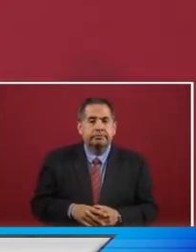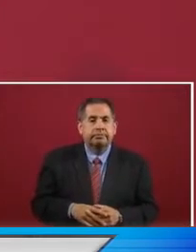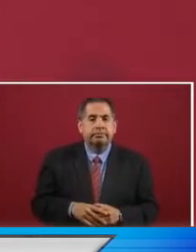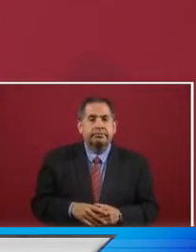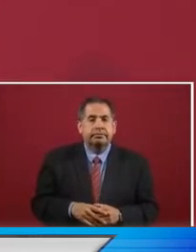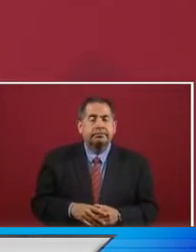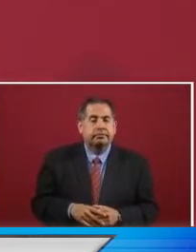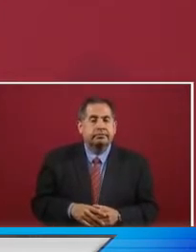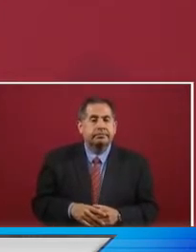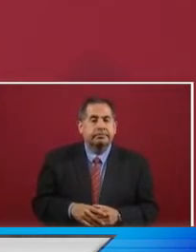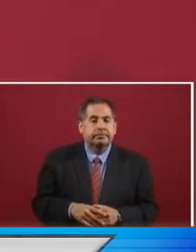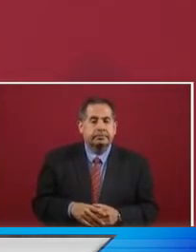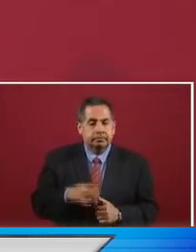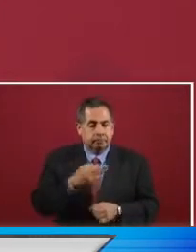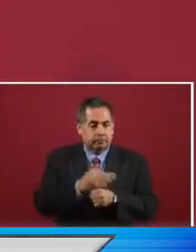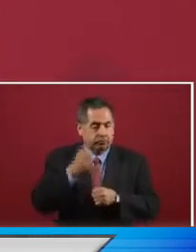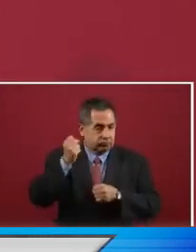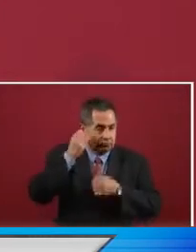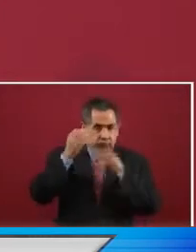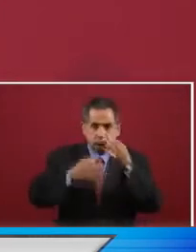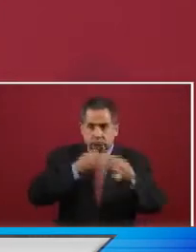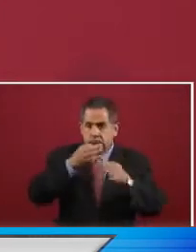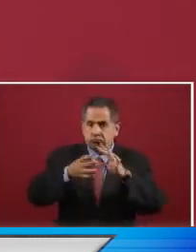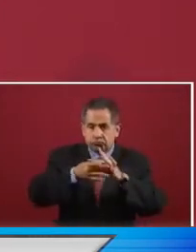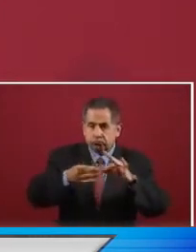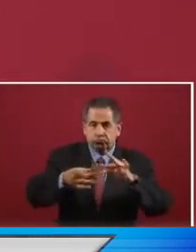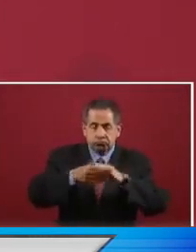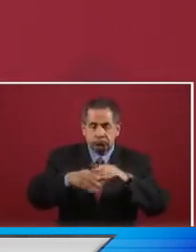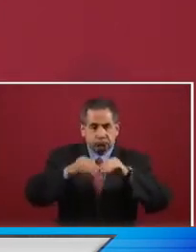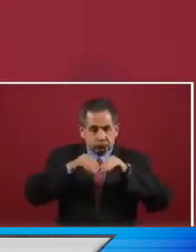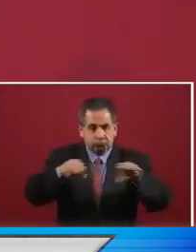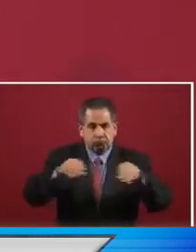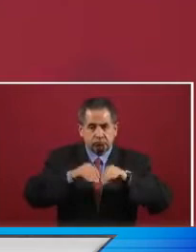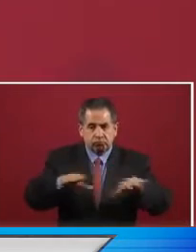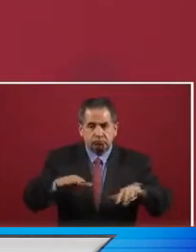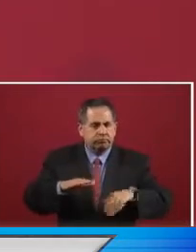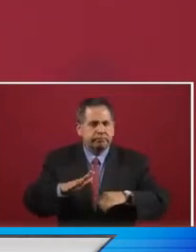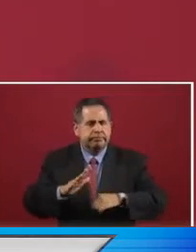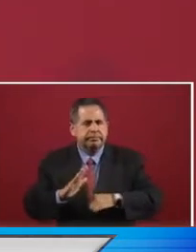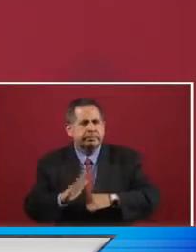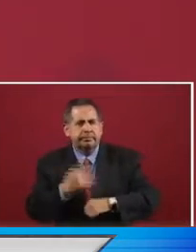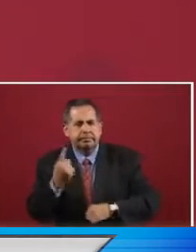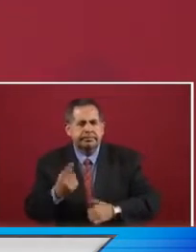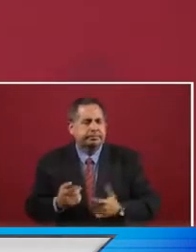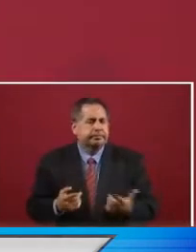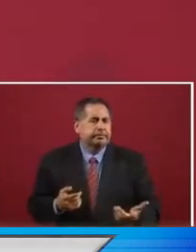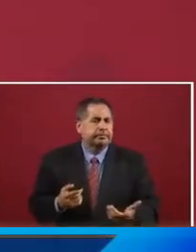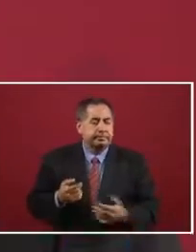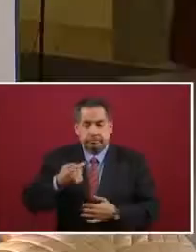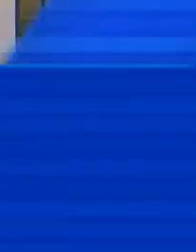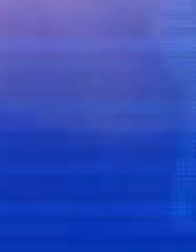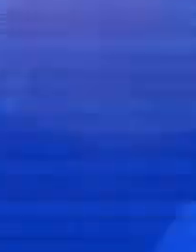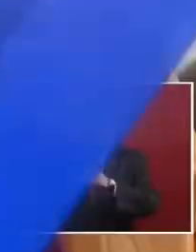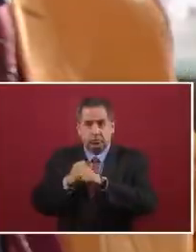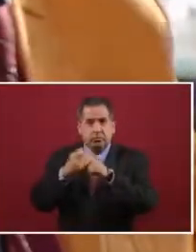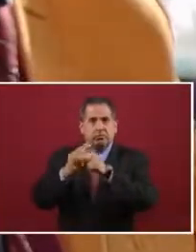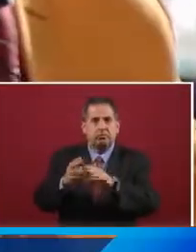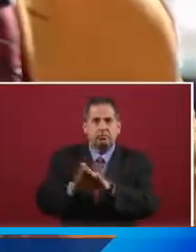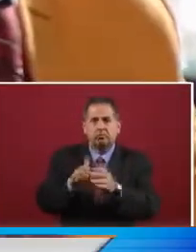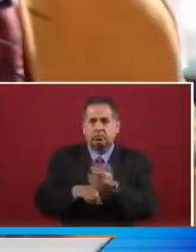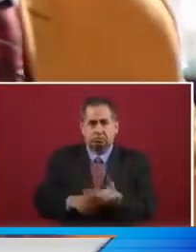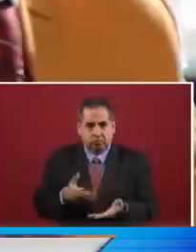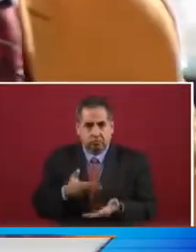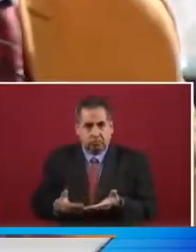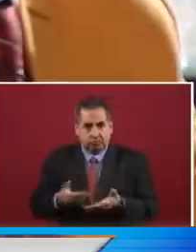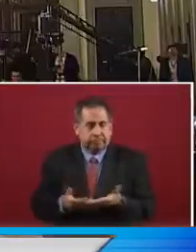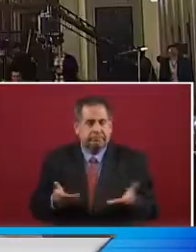Poder Judicial tiene independencia, pero no está aislado de México. Tiene que actuar con apego a la ley y tiene que haber justicia.